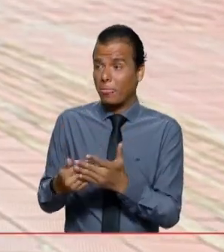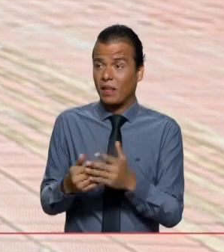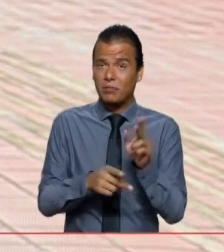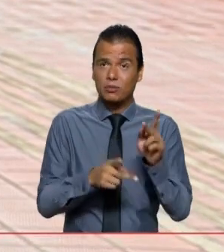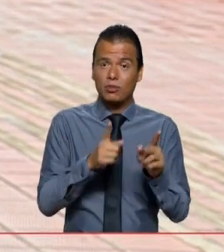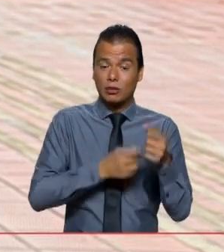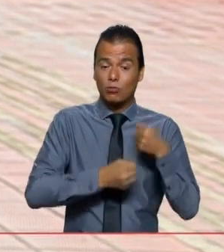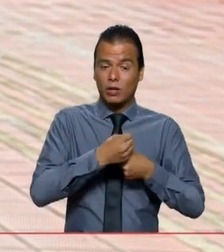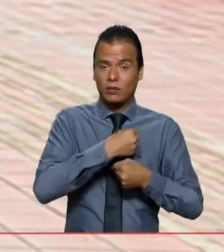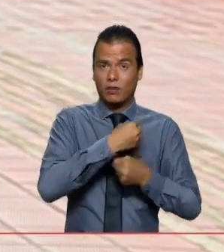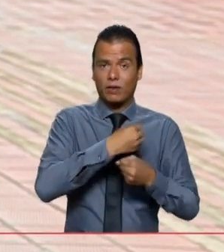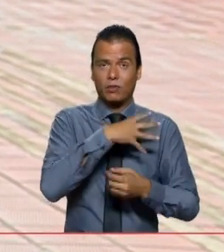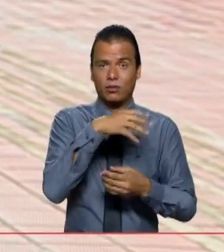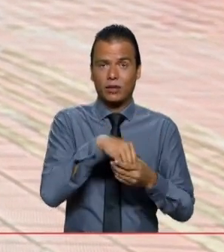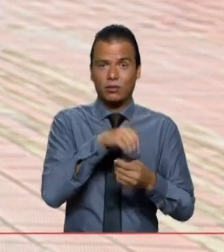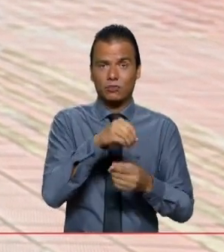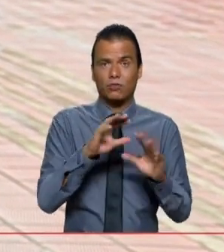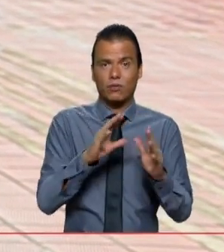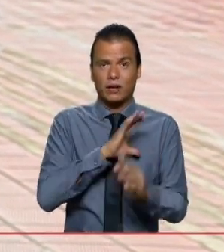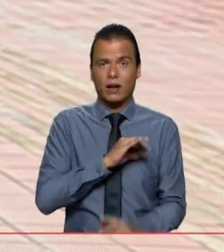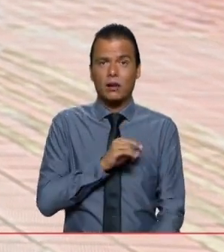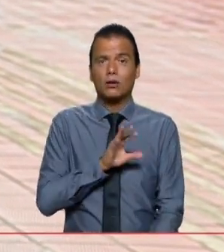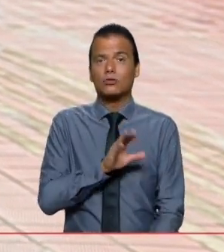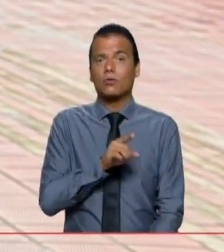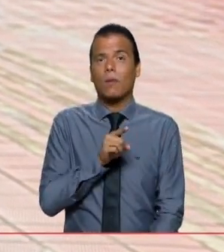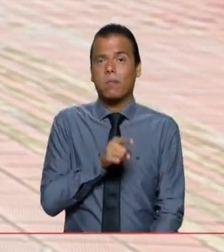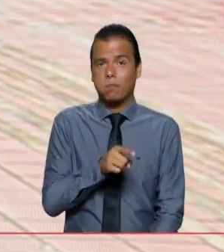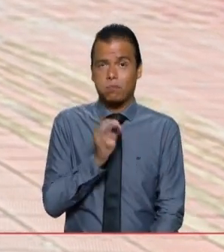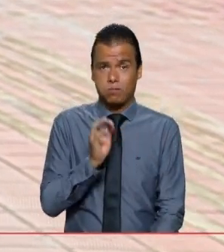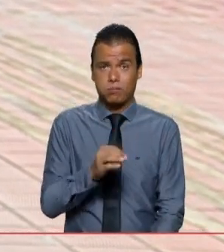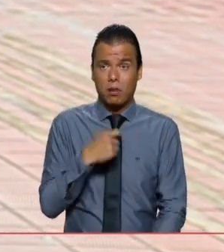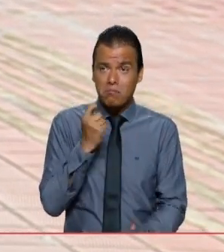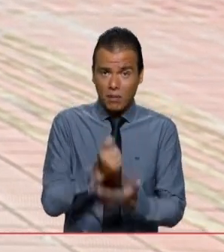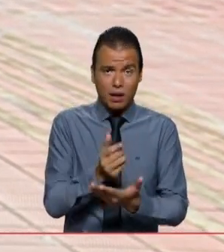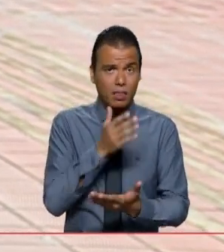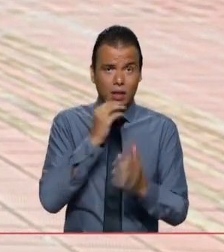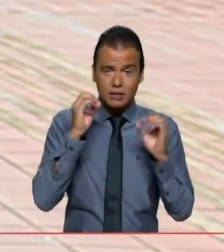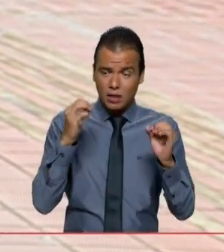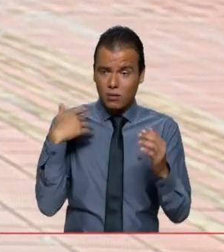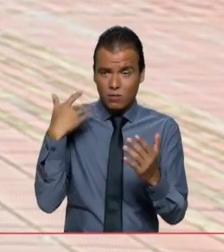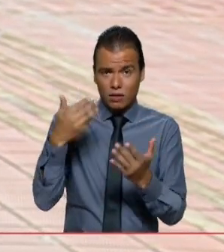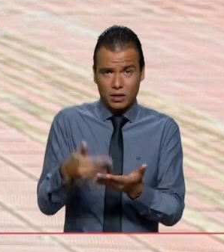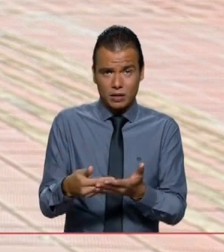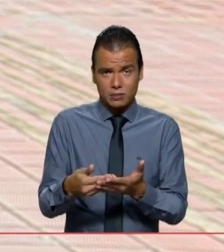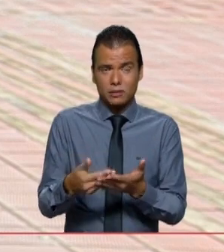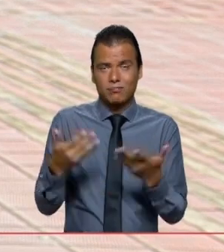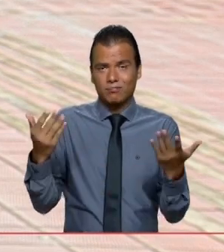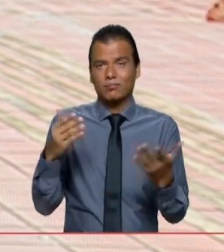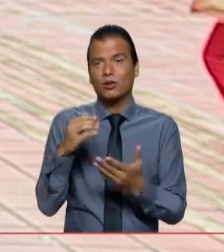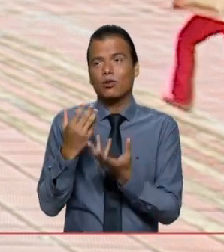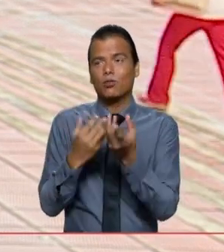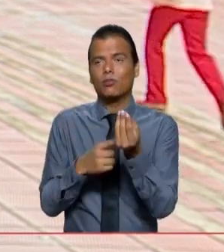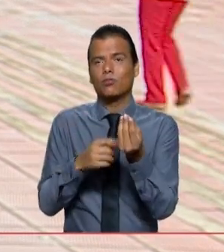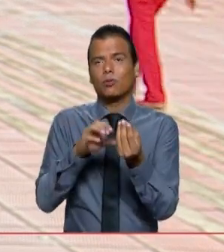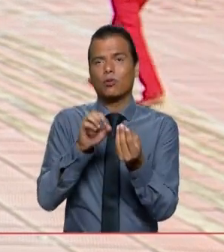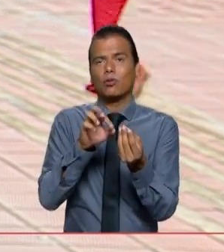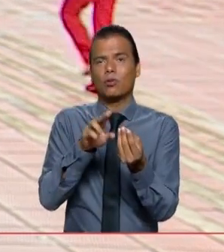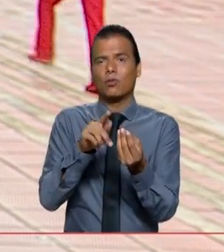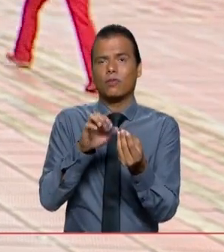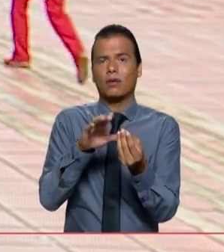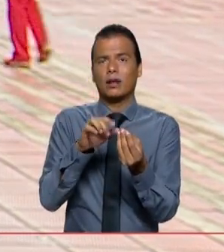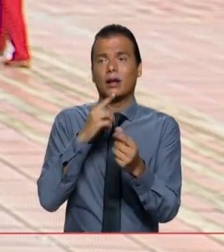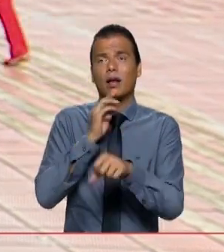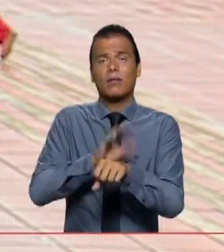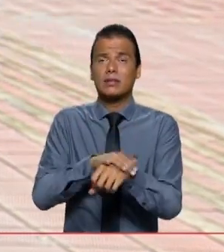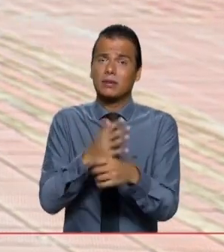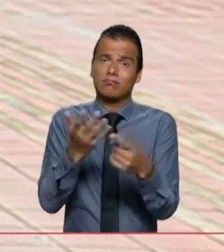Año 2020, a hoy ese recurso está adeudado y lo determinan como un déficit de Corfecali. Yo creo que no es